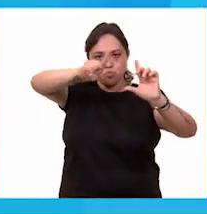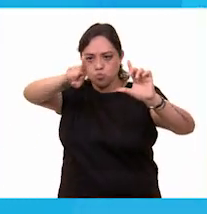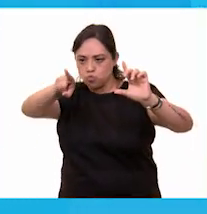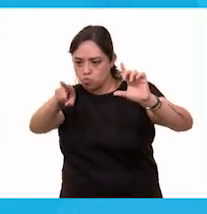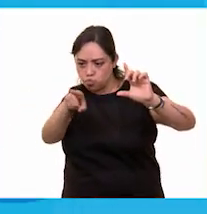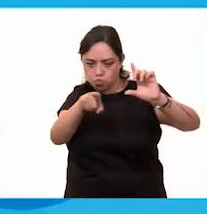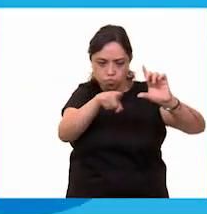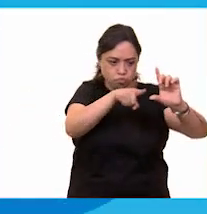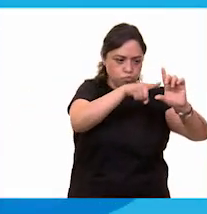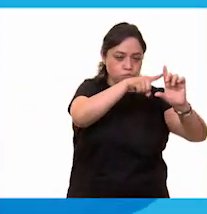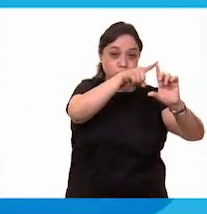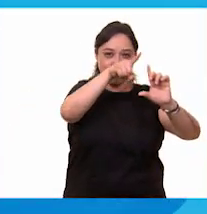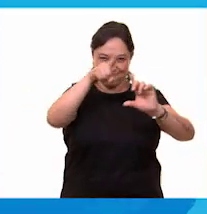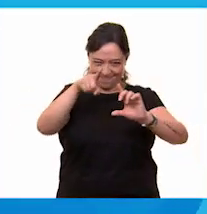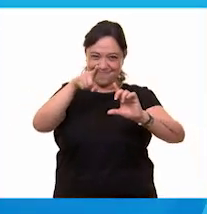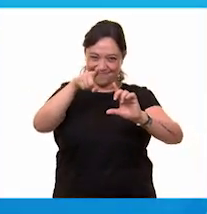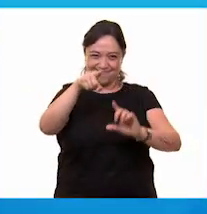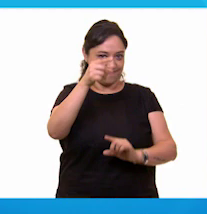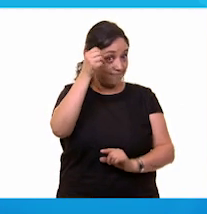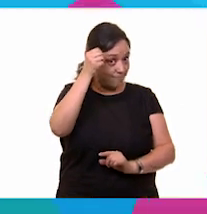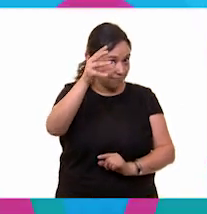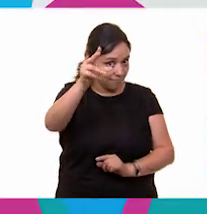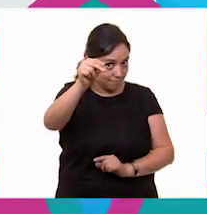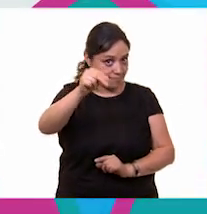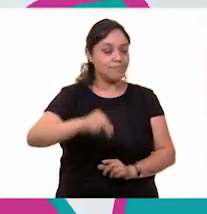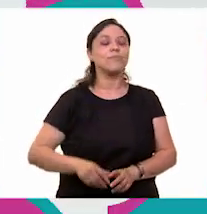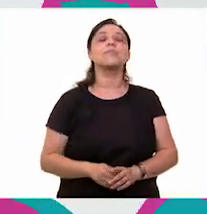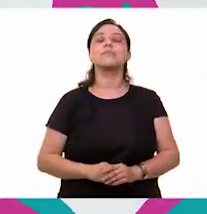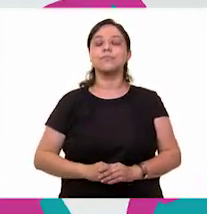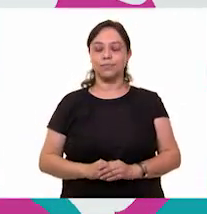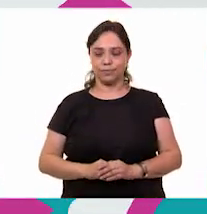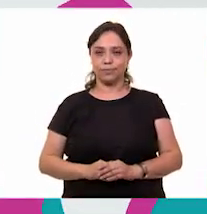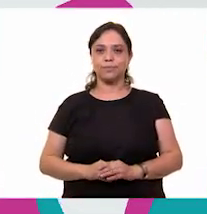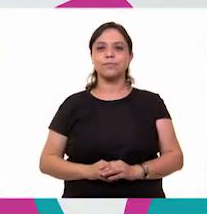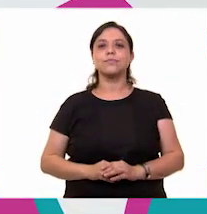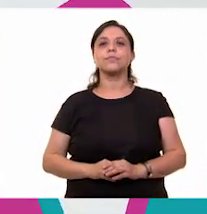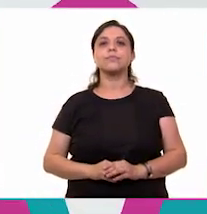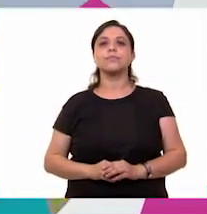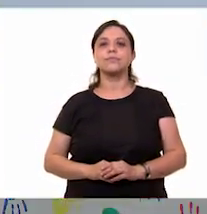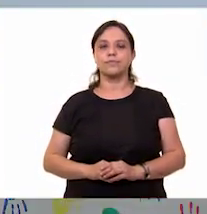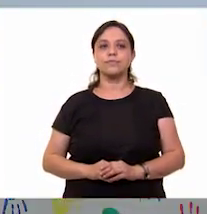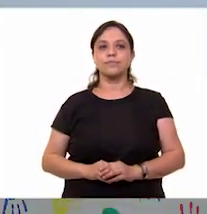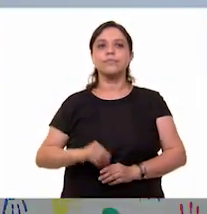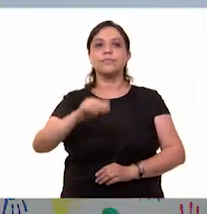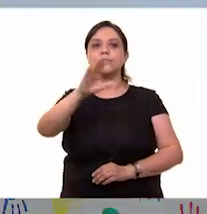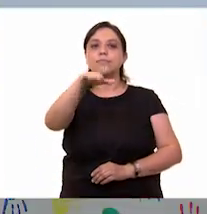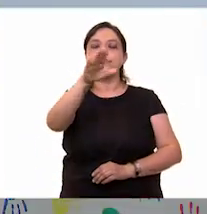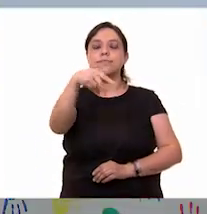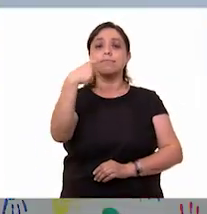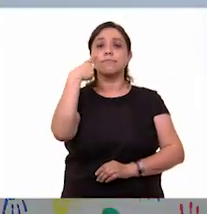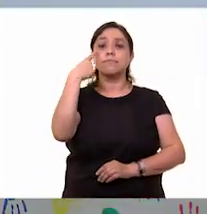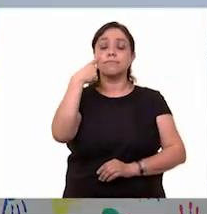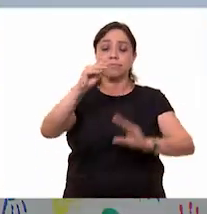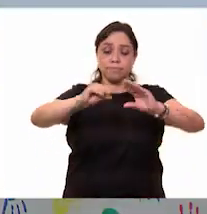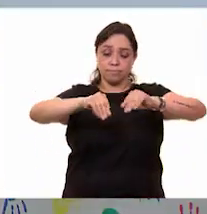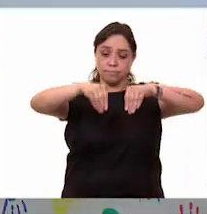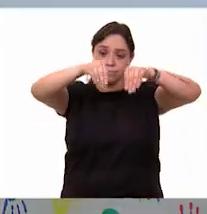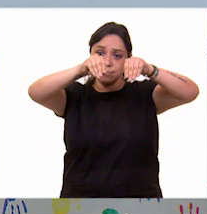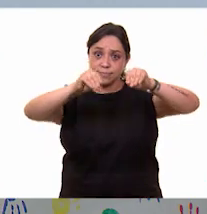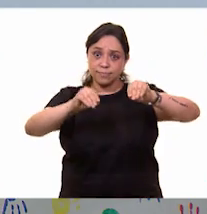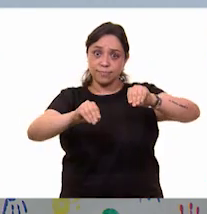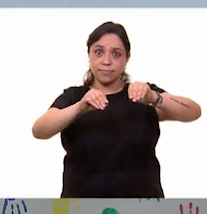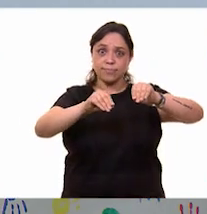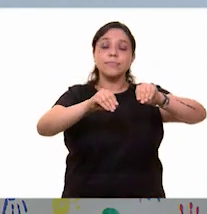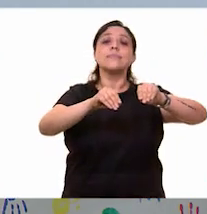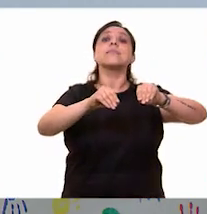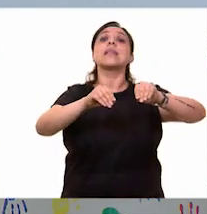y óvalo, que no se les olvide. Entonces, también recordemos que en el tapete de Tomás encontramos una figura con